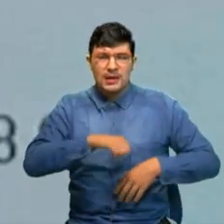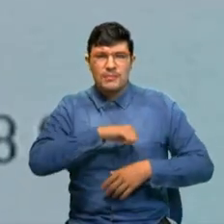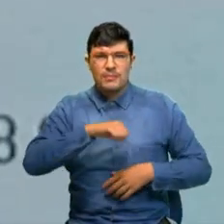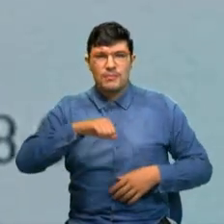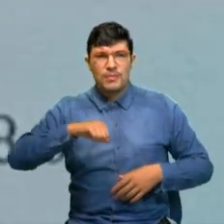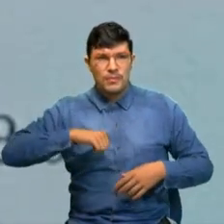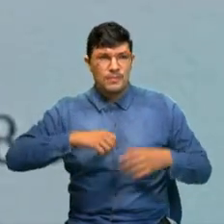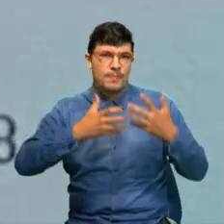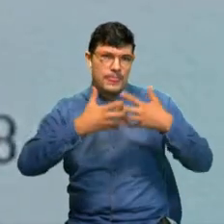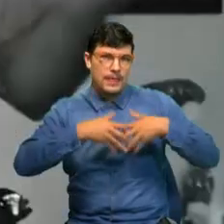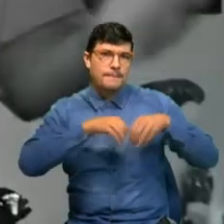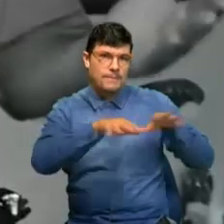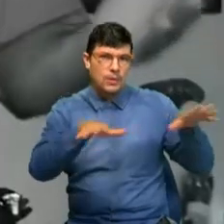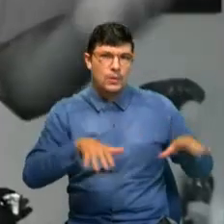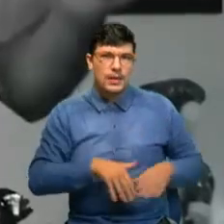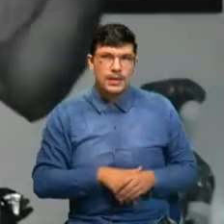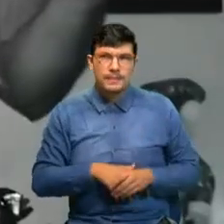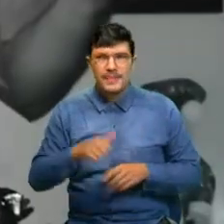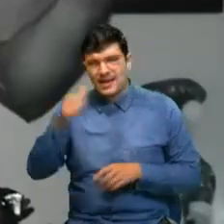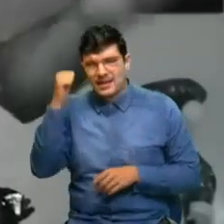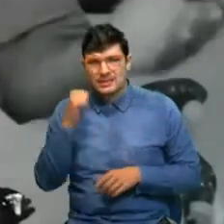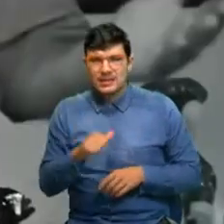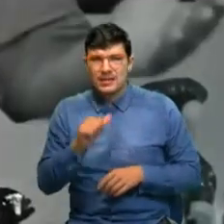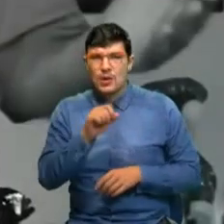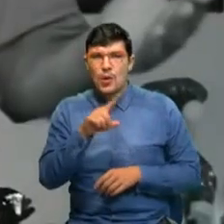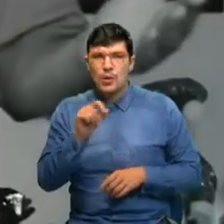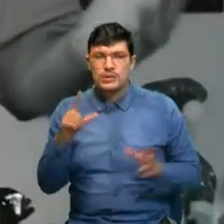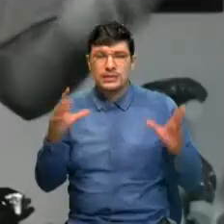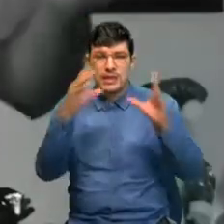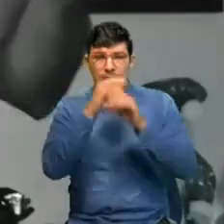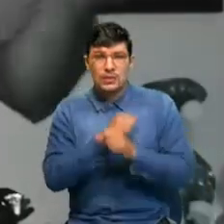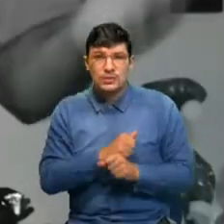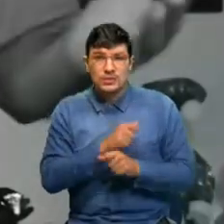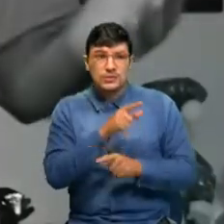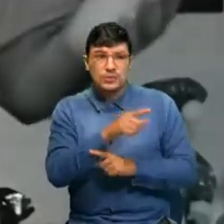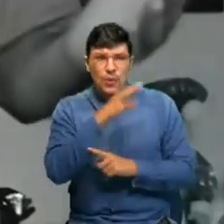años, murió de un infarto cardíaco. Canal TRO expresa condolencias a su familia y amigos.